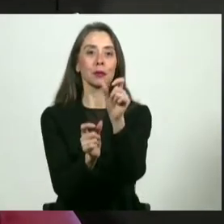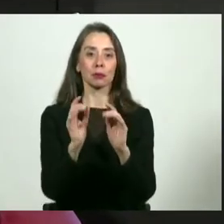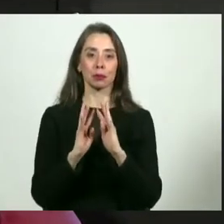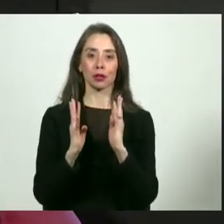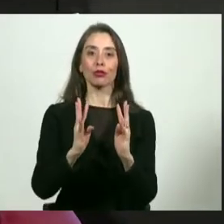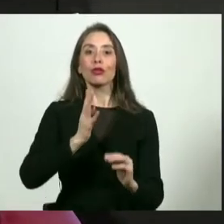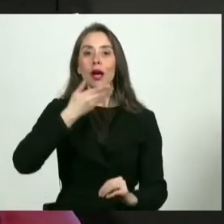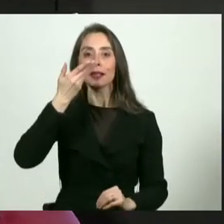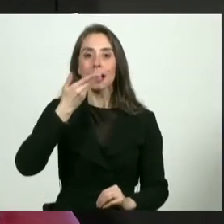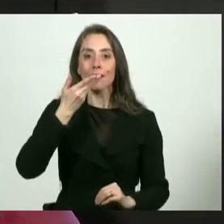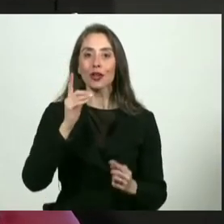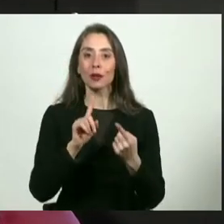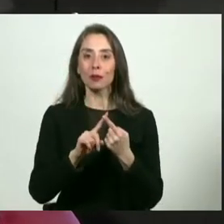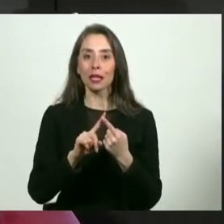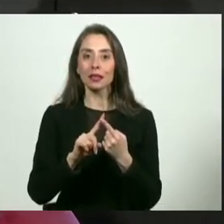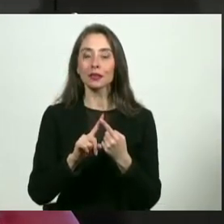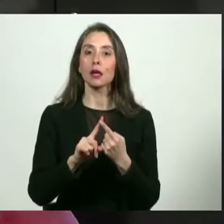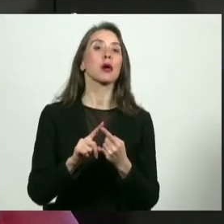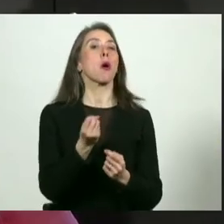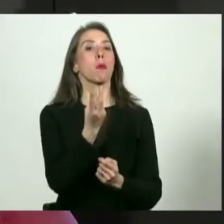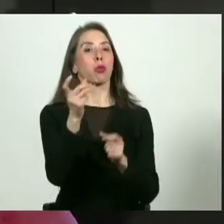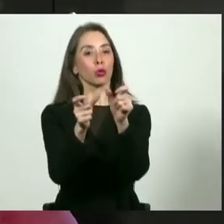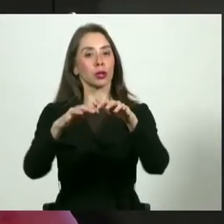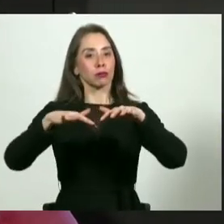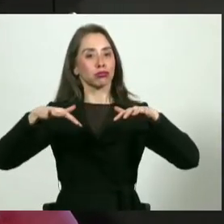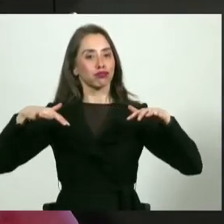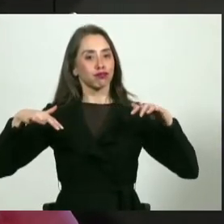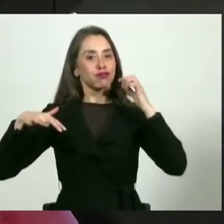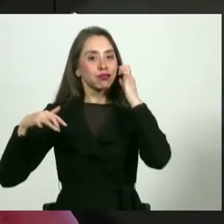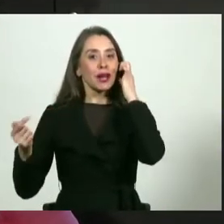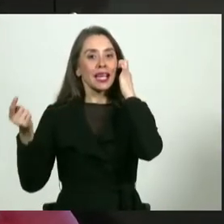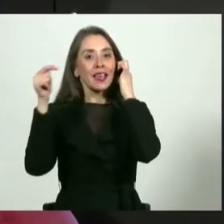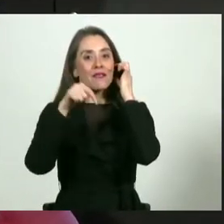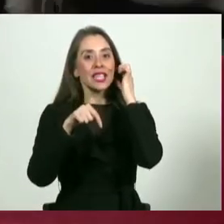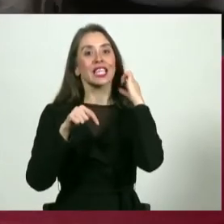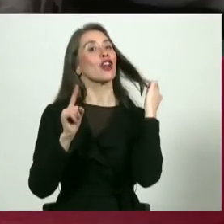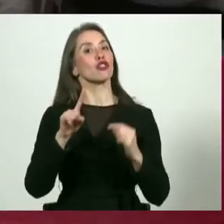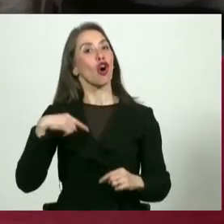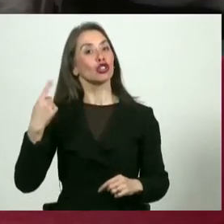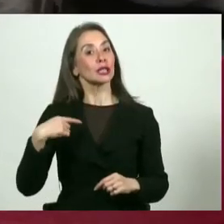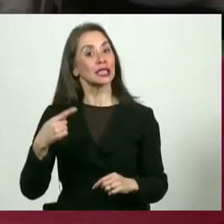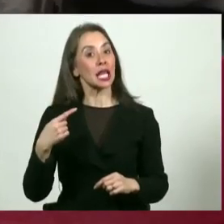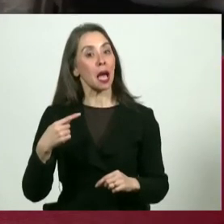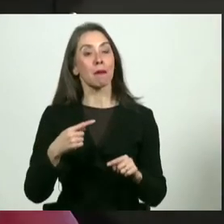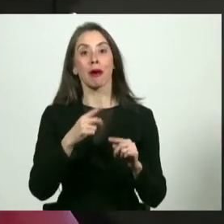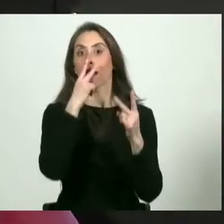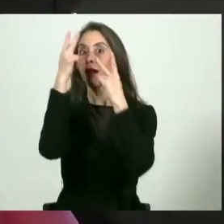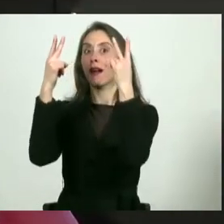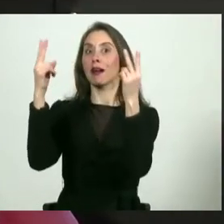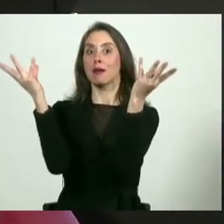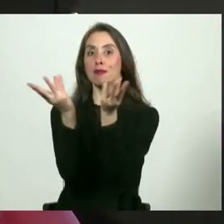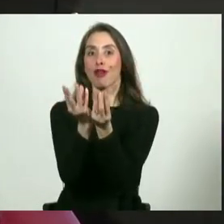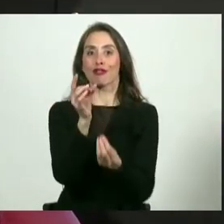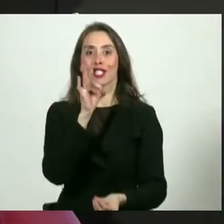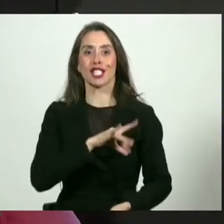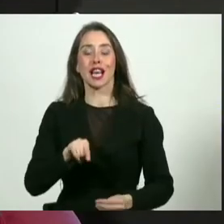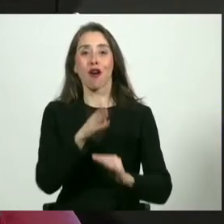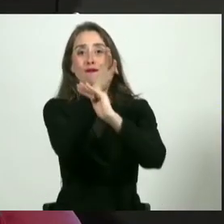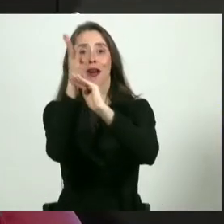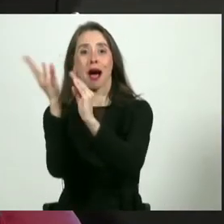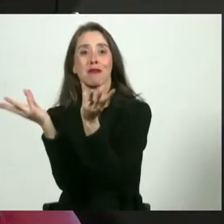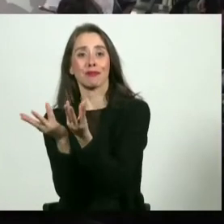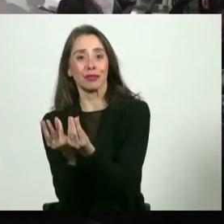no se van a cerrar las escuelas mañana, pero sí se tiene que ir progresivamente terminando con la educación segregada, es eso. Muchas